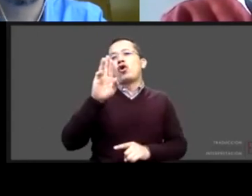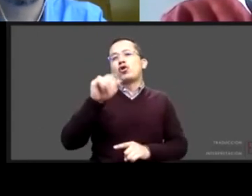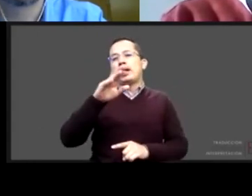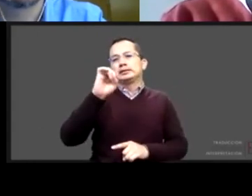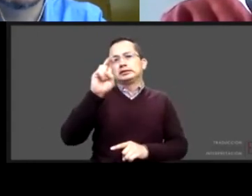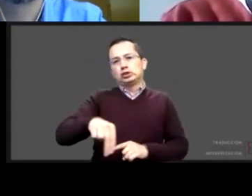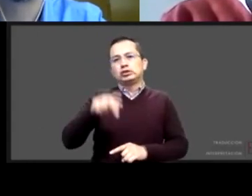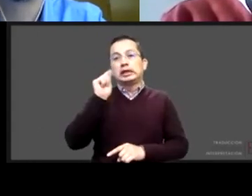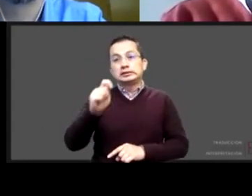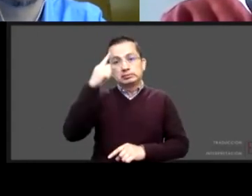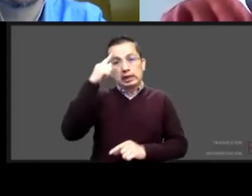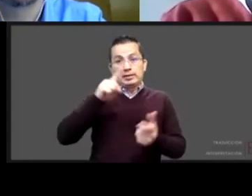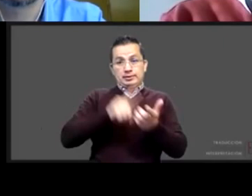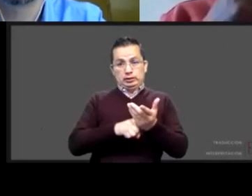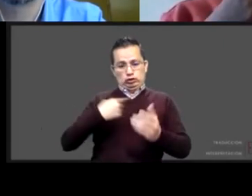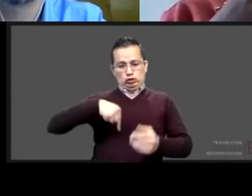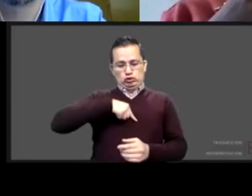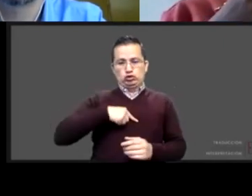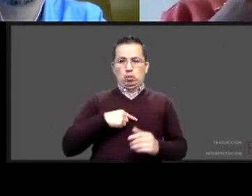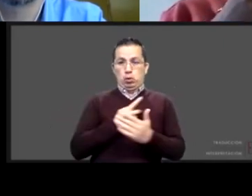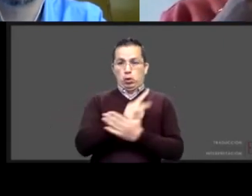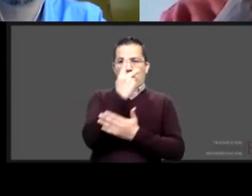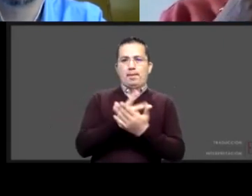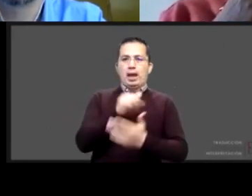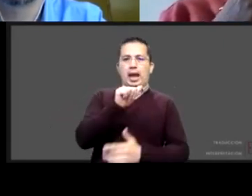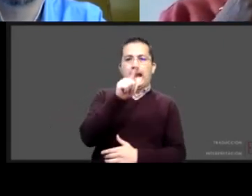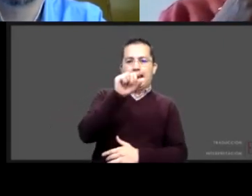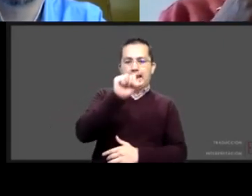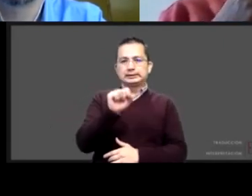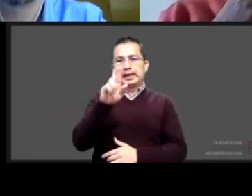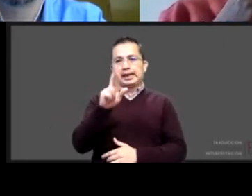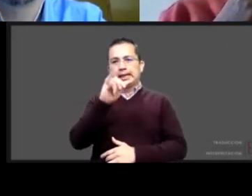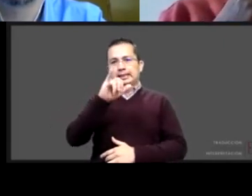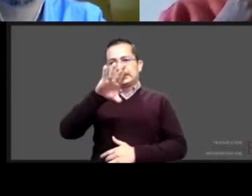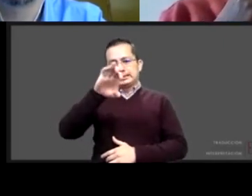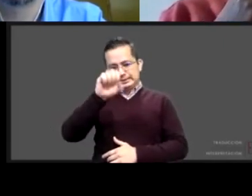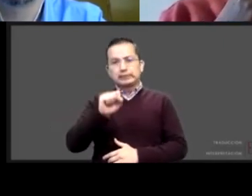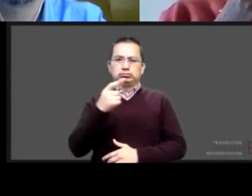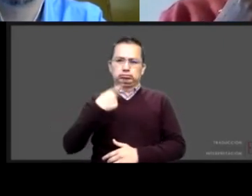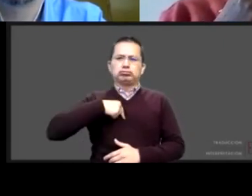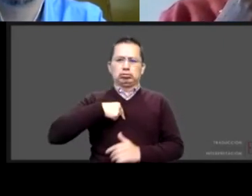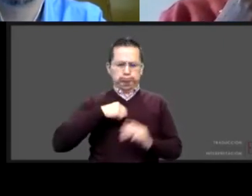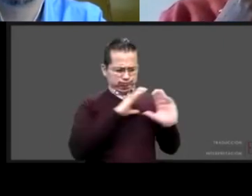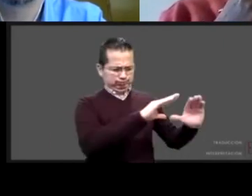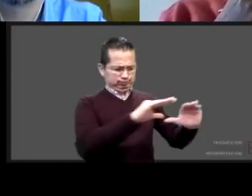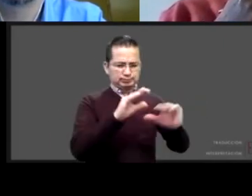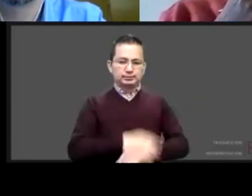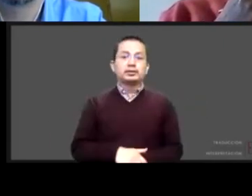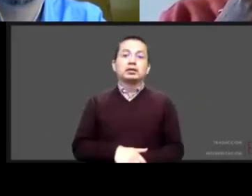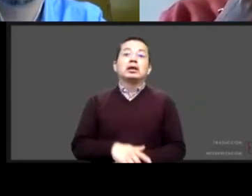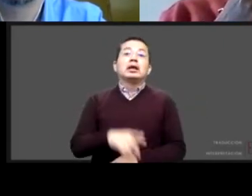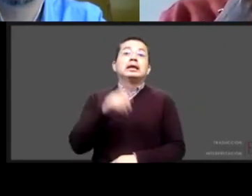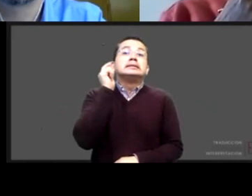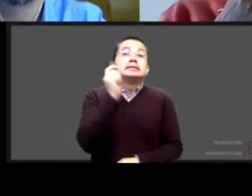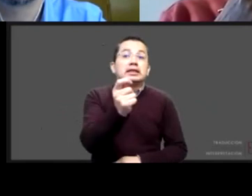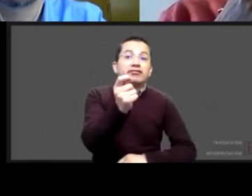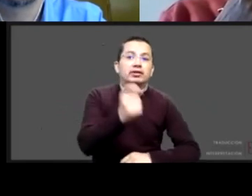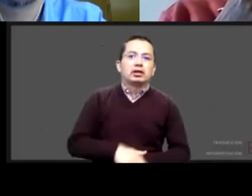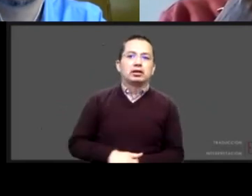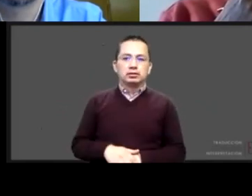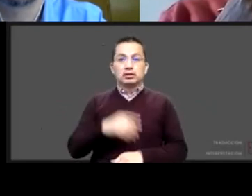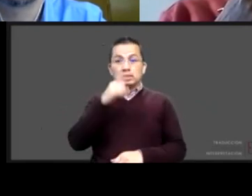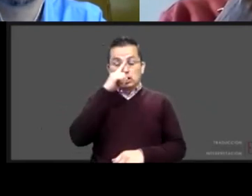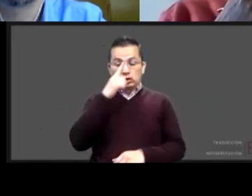las y raíces. Y en ese sentido, pues hace rato tú muy bien lo comentabas, Fernando, no se trata de actividades ni de